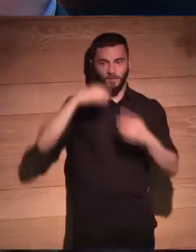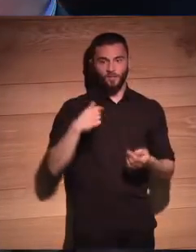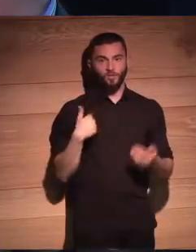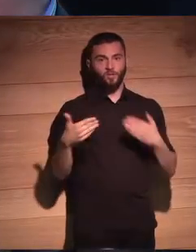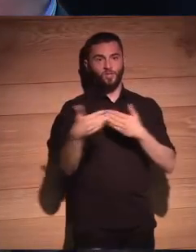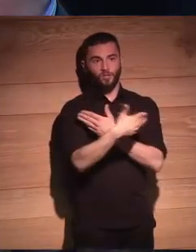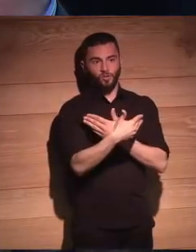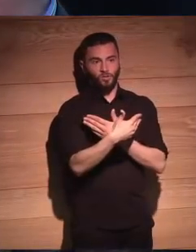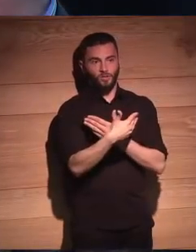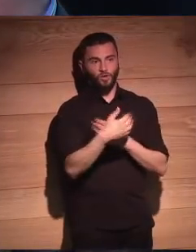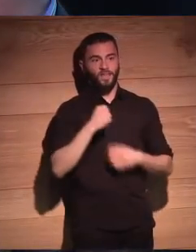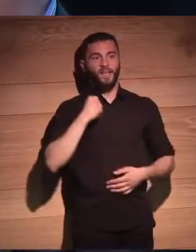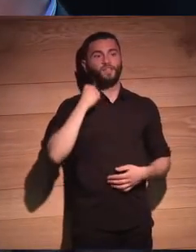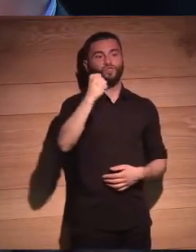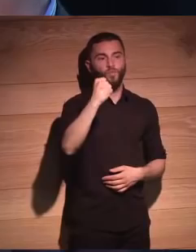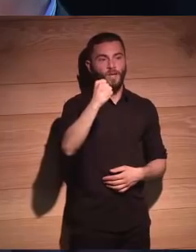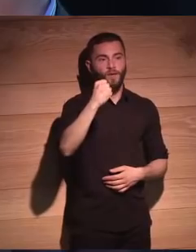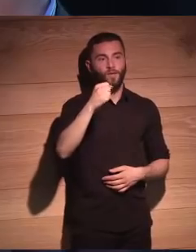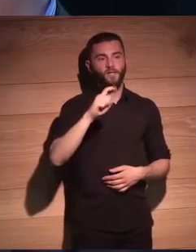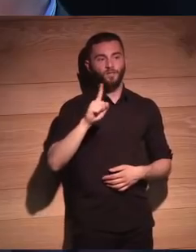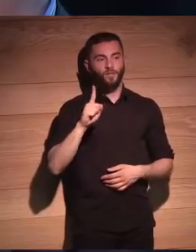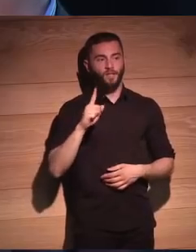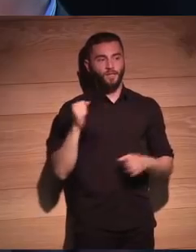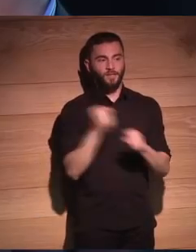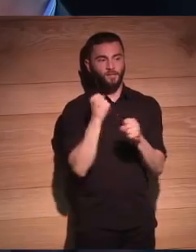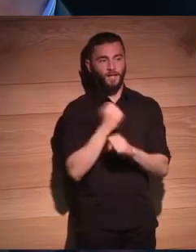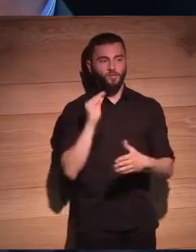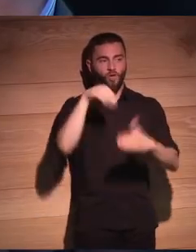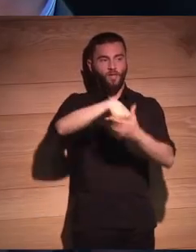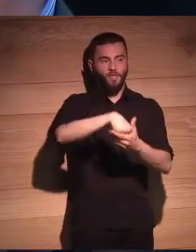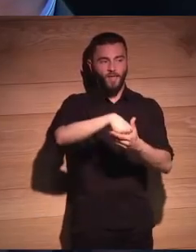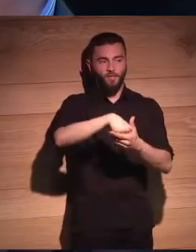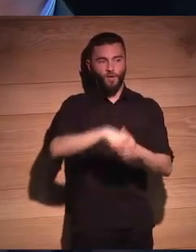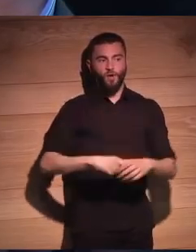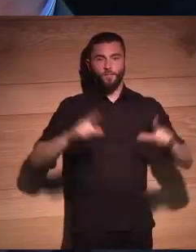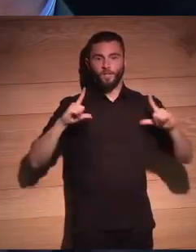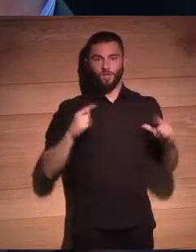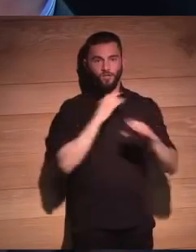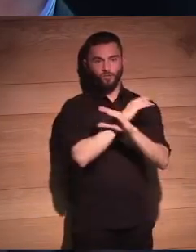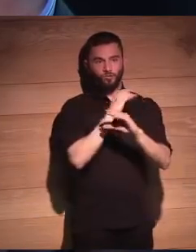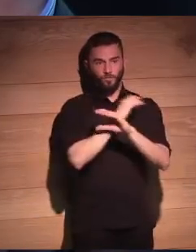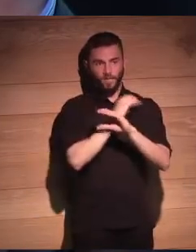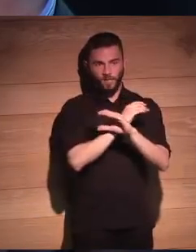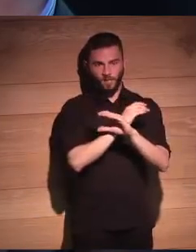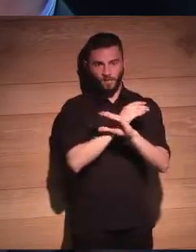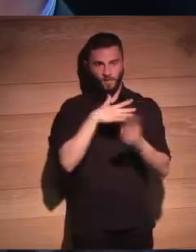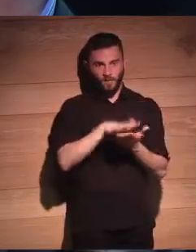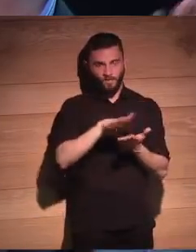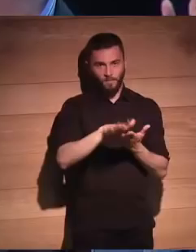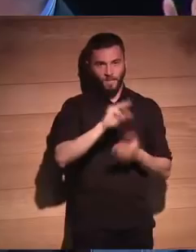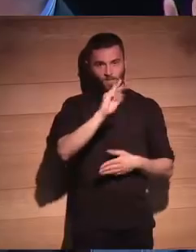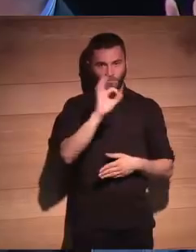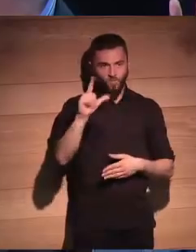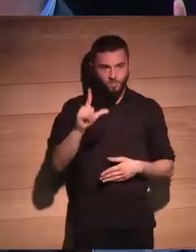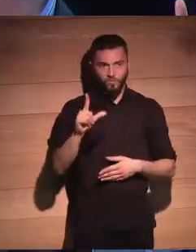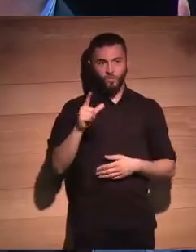de superhéroes. O sea, trabajando desde dentro en el personaje, claramente es un cómic de una inspiración mucho más pulp, más